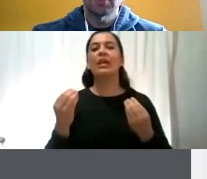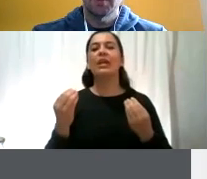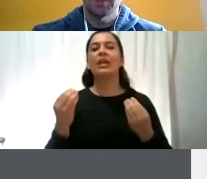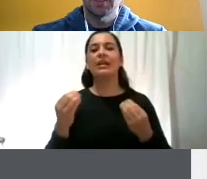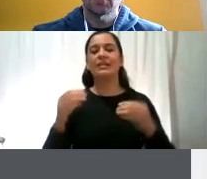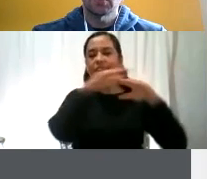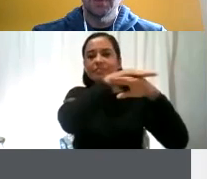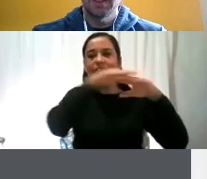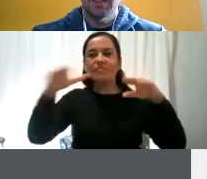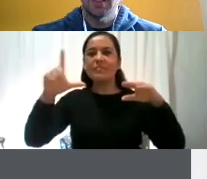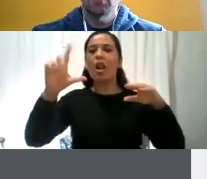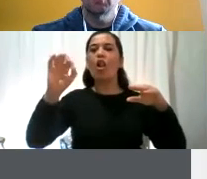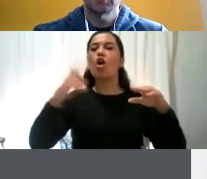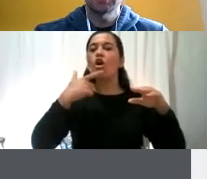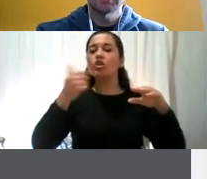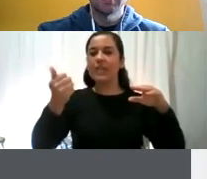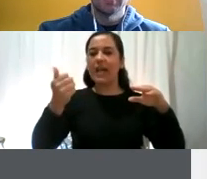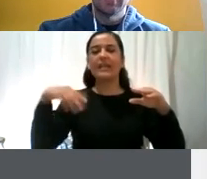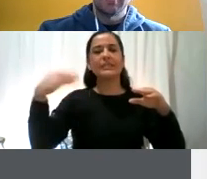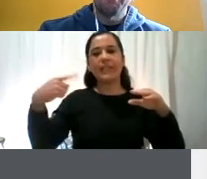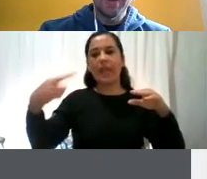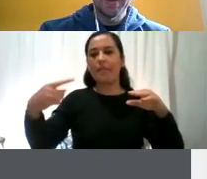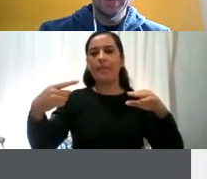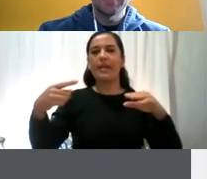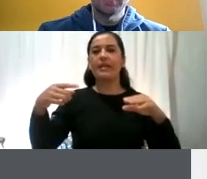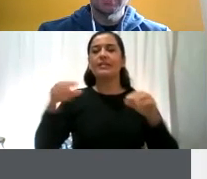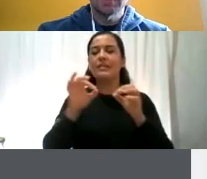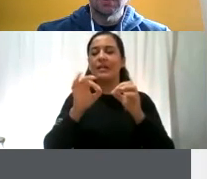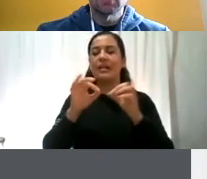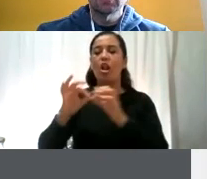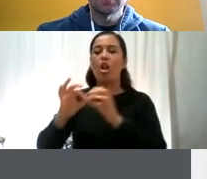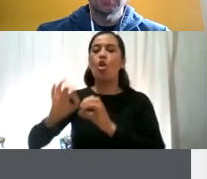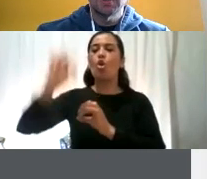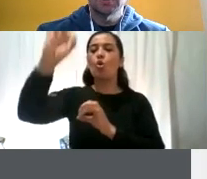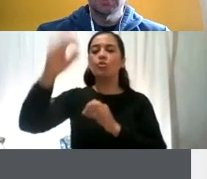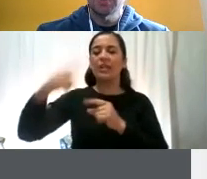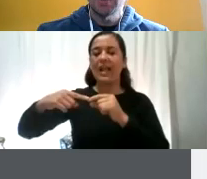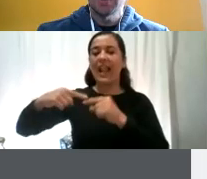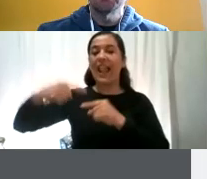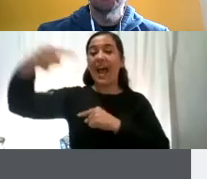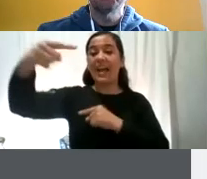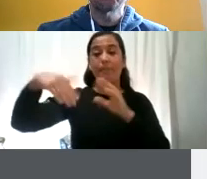esfuerzo se va a dar sobre las luces más grandes. Entonces,